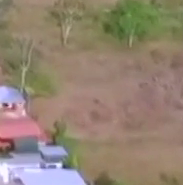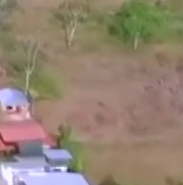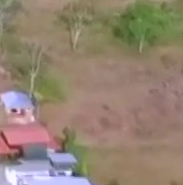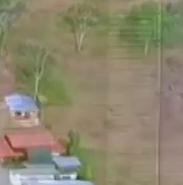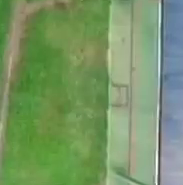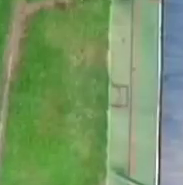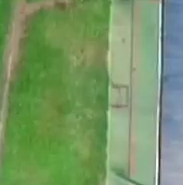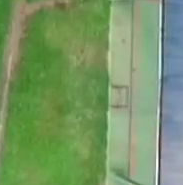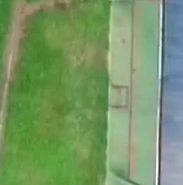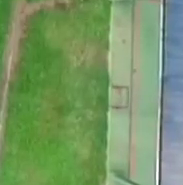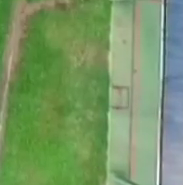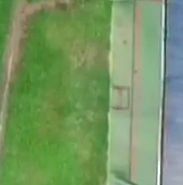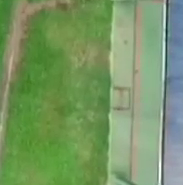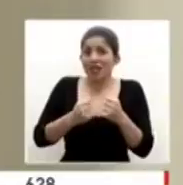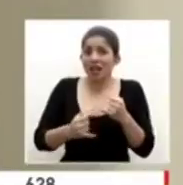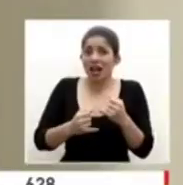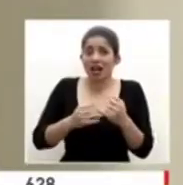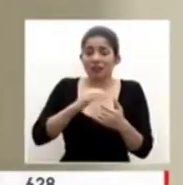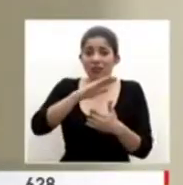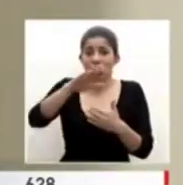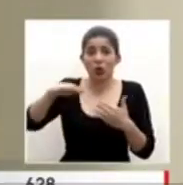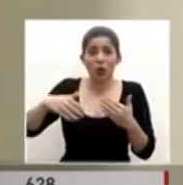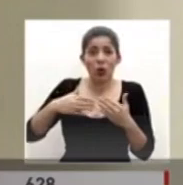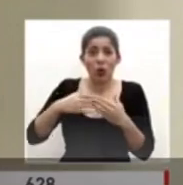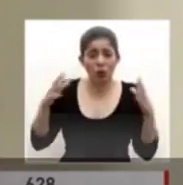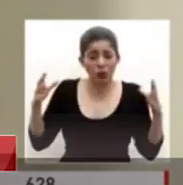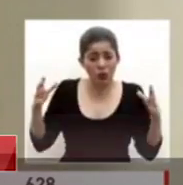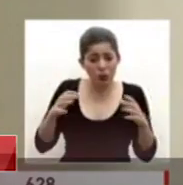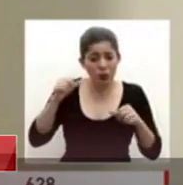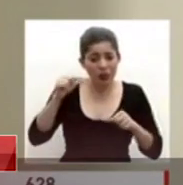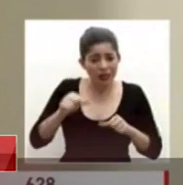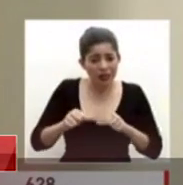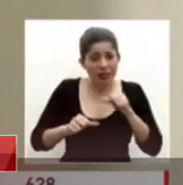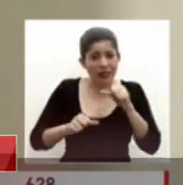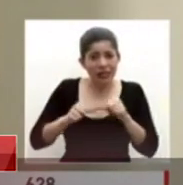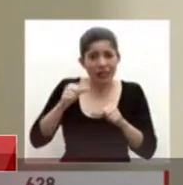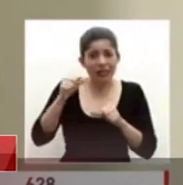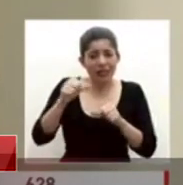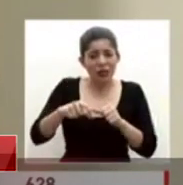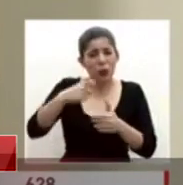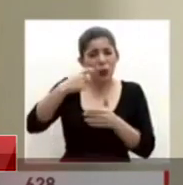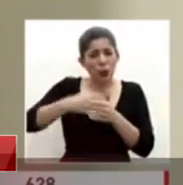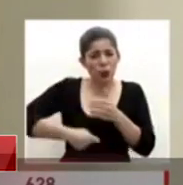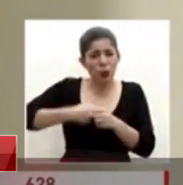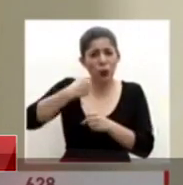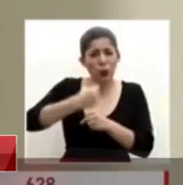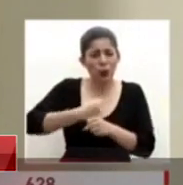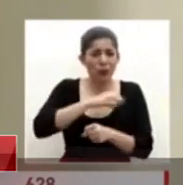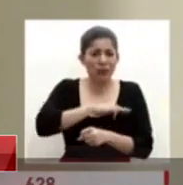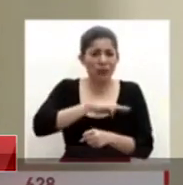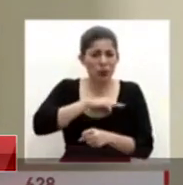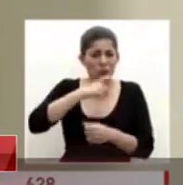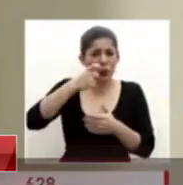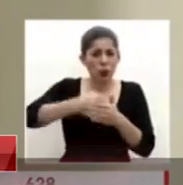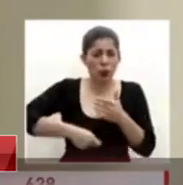Al final todos estamos llevando adelante esta ardua misión, porque sí es ardua,